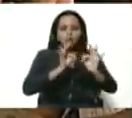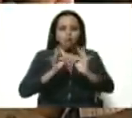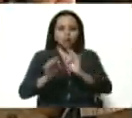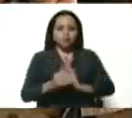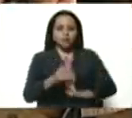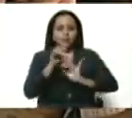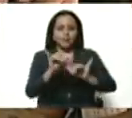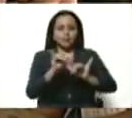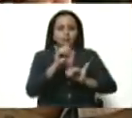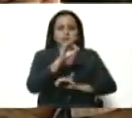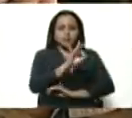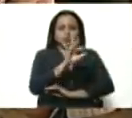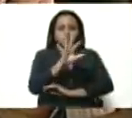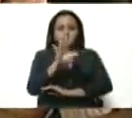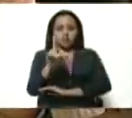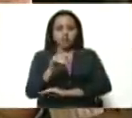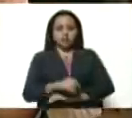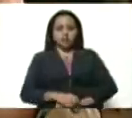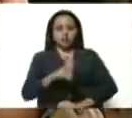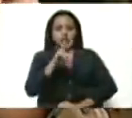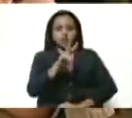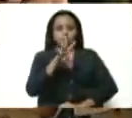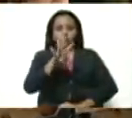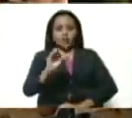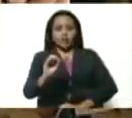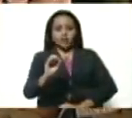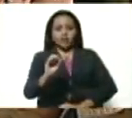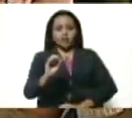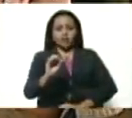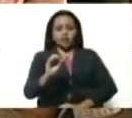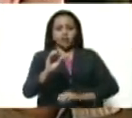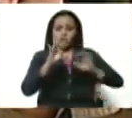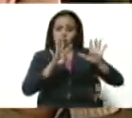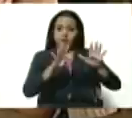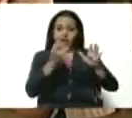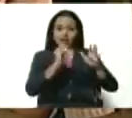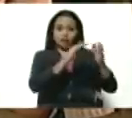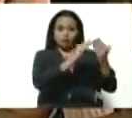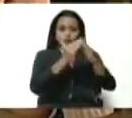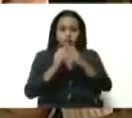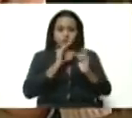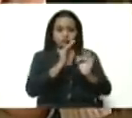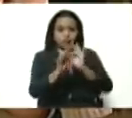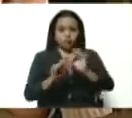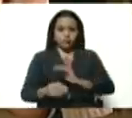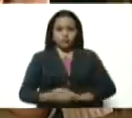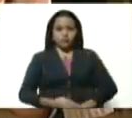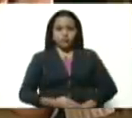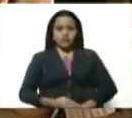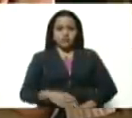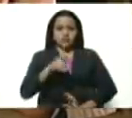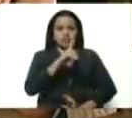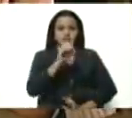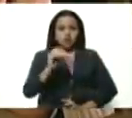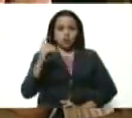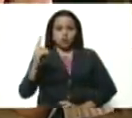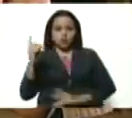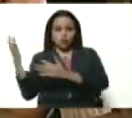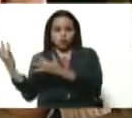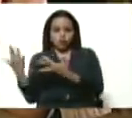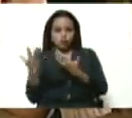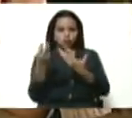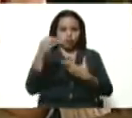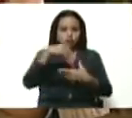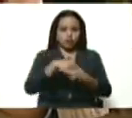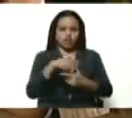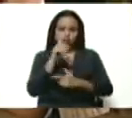351 dos casos 249 son de transmisión comunitaria 101 101 casos importados y un caso